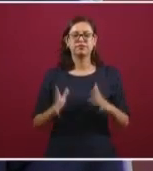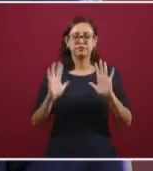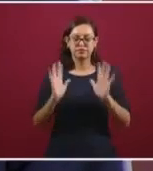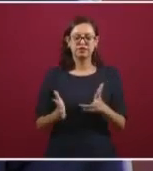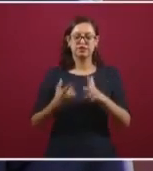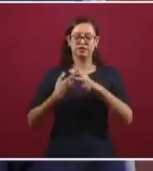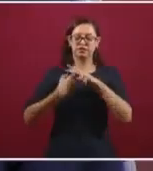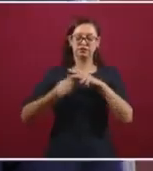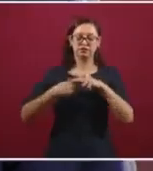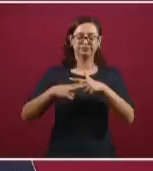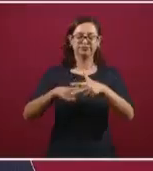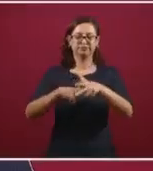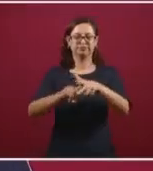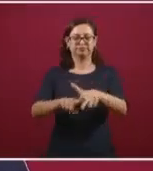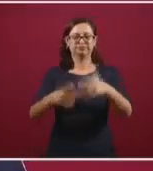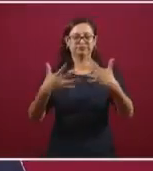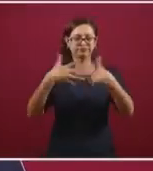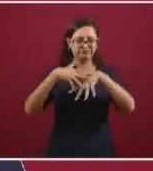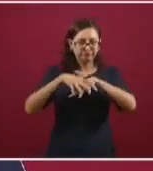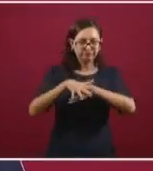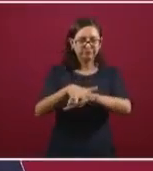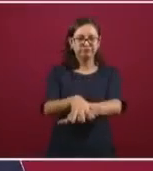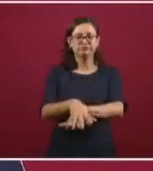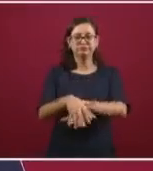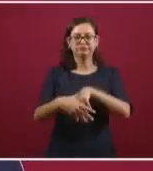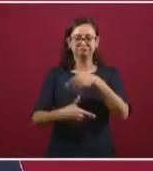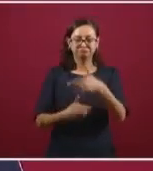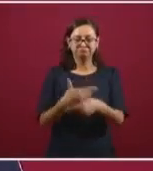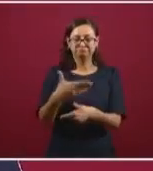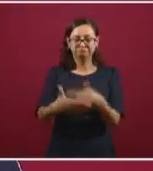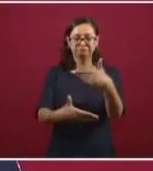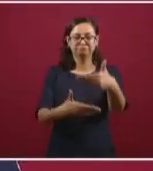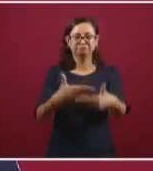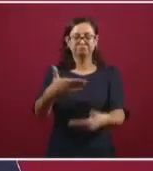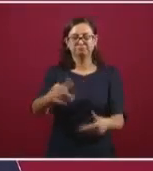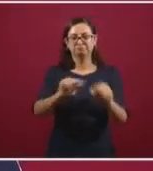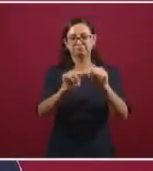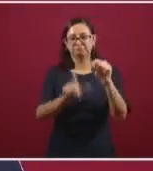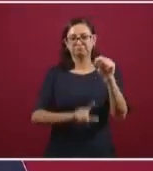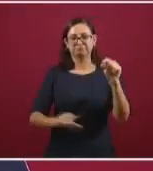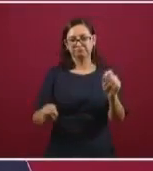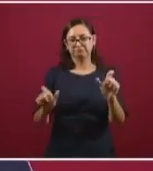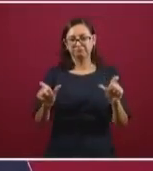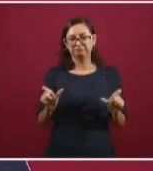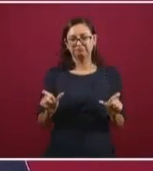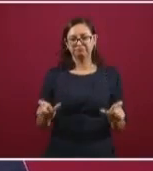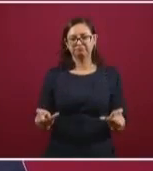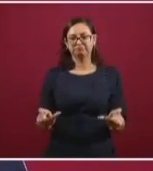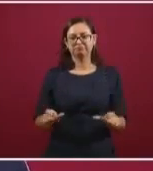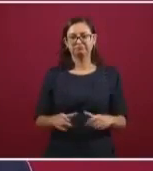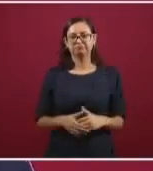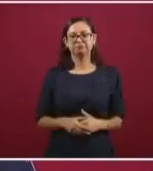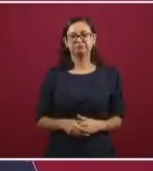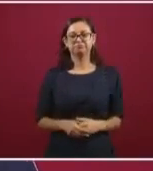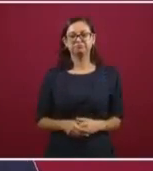constituyendo, creando, fortaleciendo la Guardia Nacional.